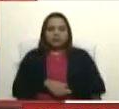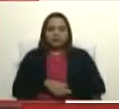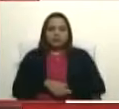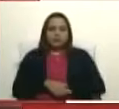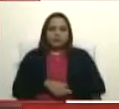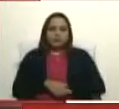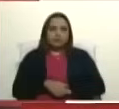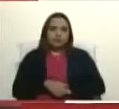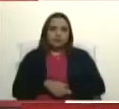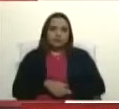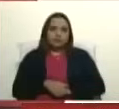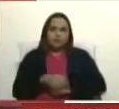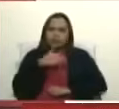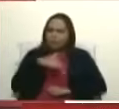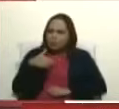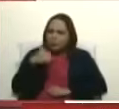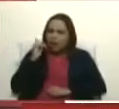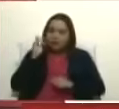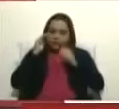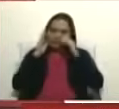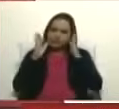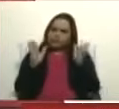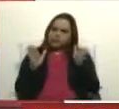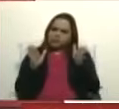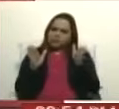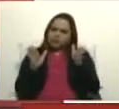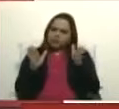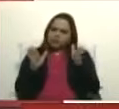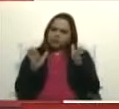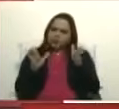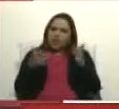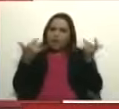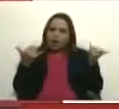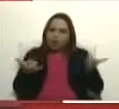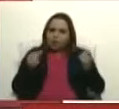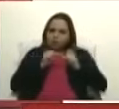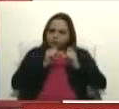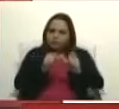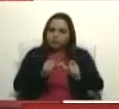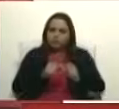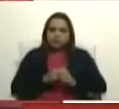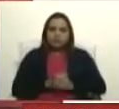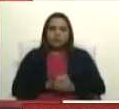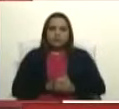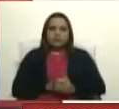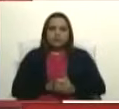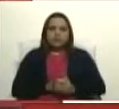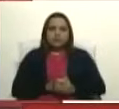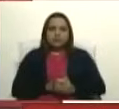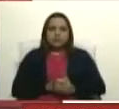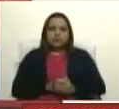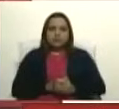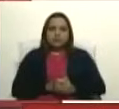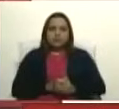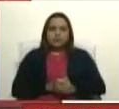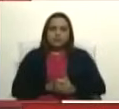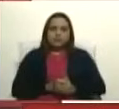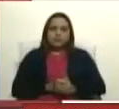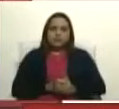A uno le llama la atención, ¿no? Que todavía exista. Mira, la pregunta...